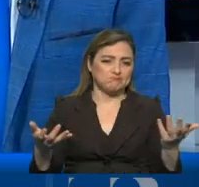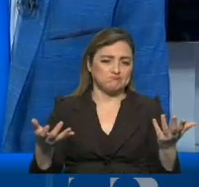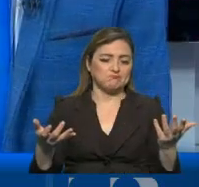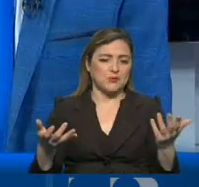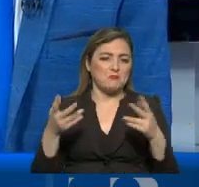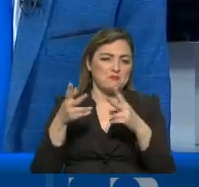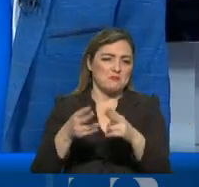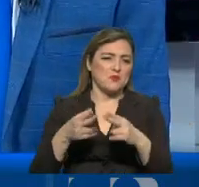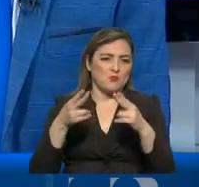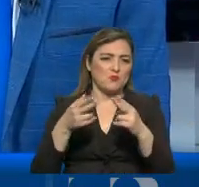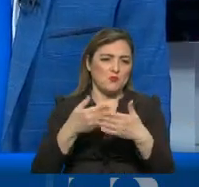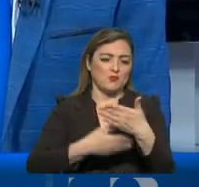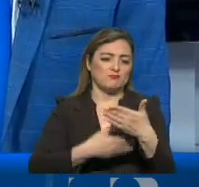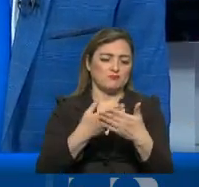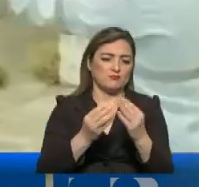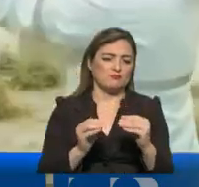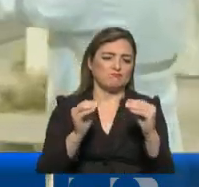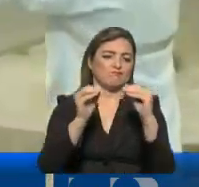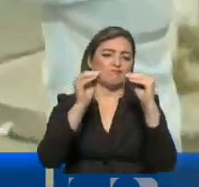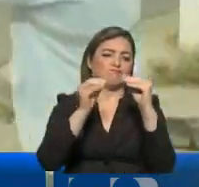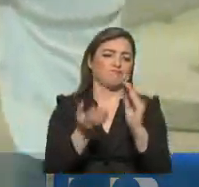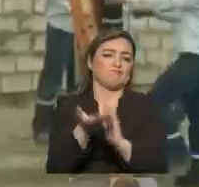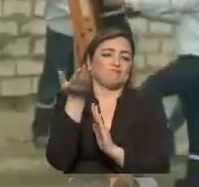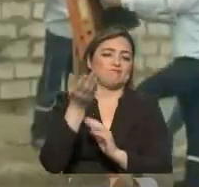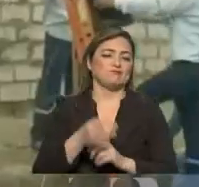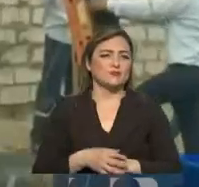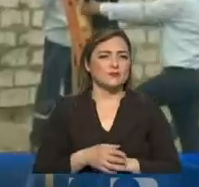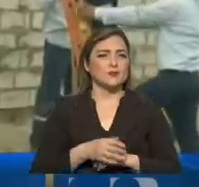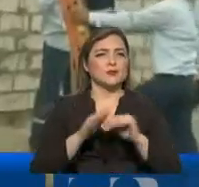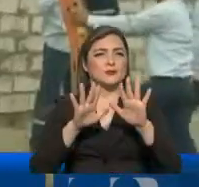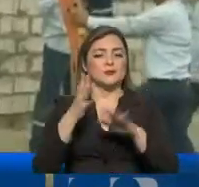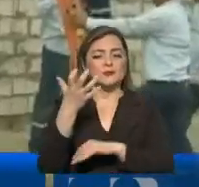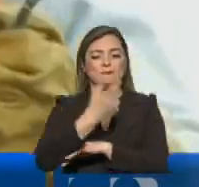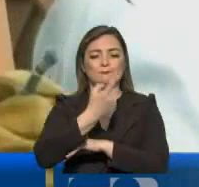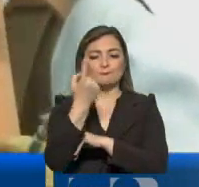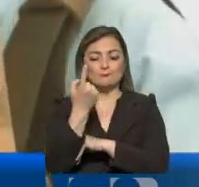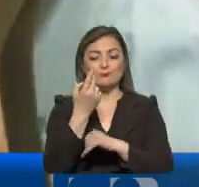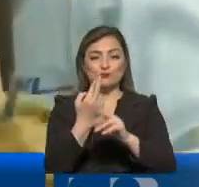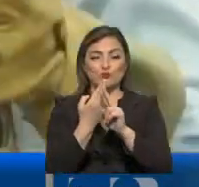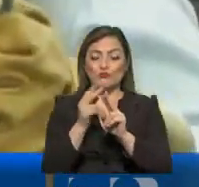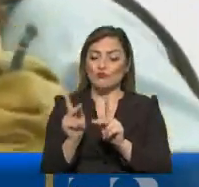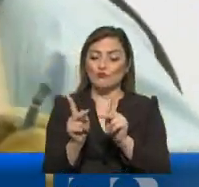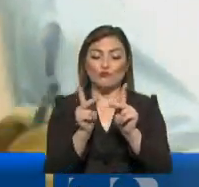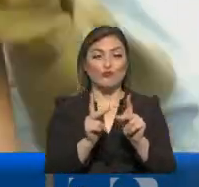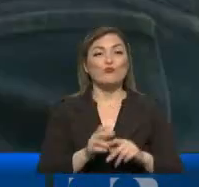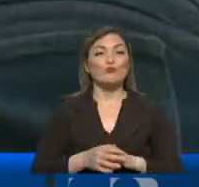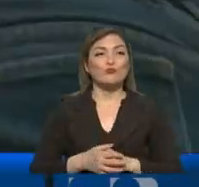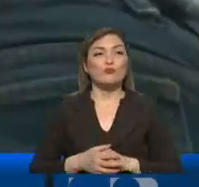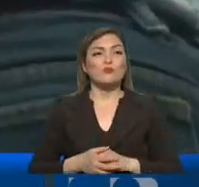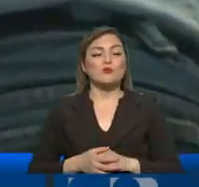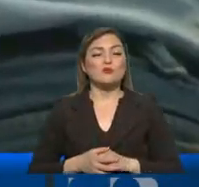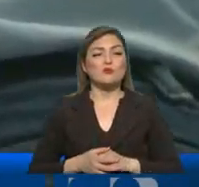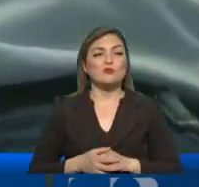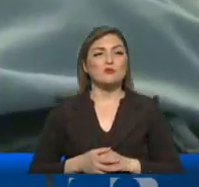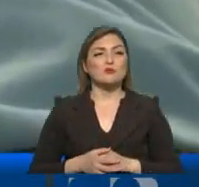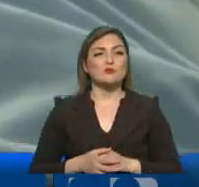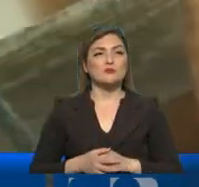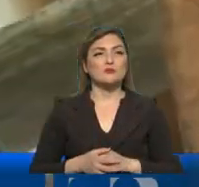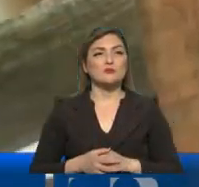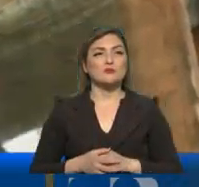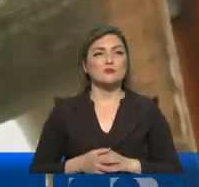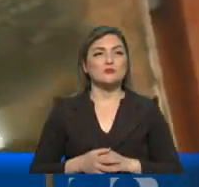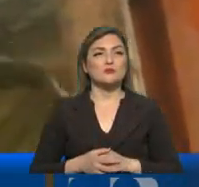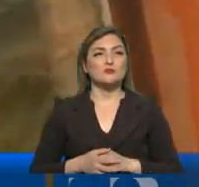sea el mismo, su planilla va a ser duplicada. En entre 10 y 15 días estarán listos los resultados de la revisión, afirmó. Se analizarán y enseguida se